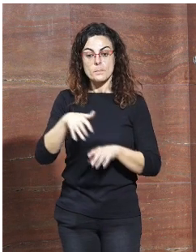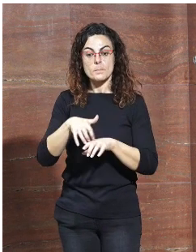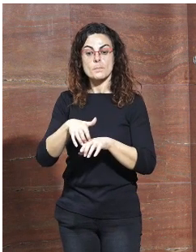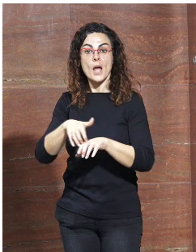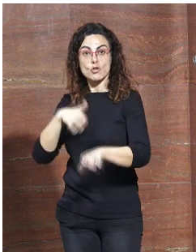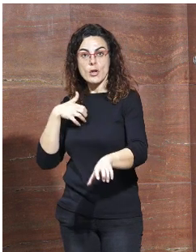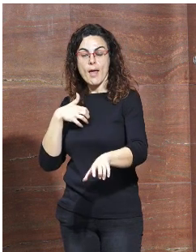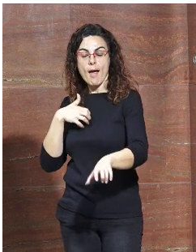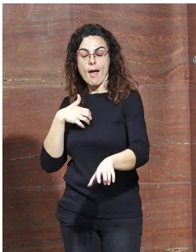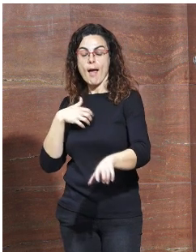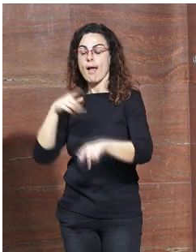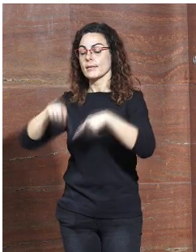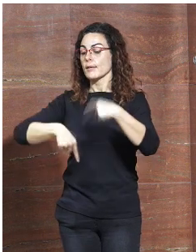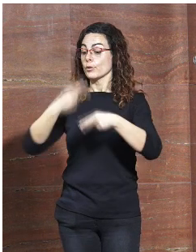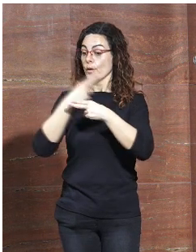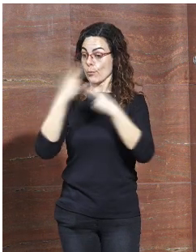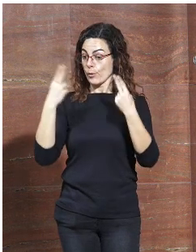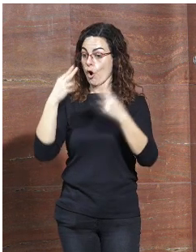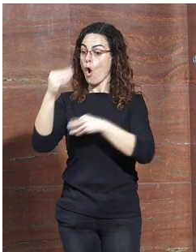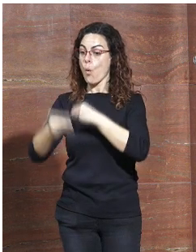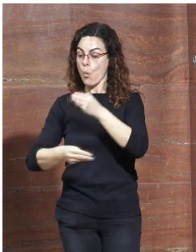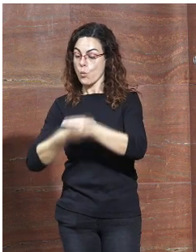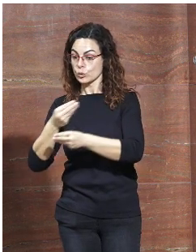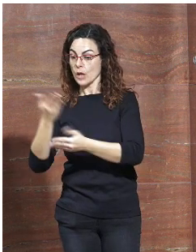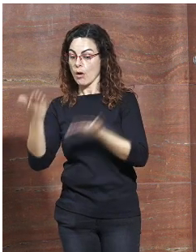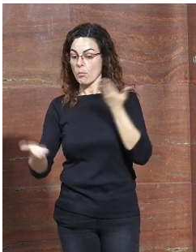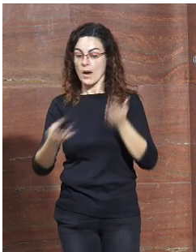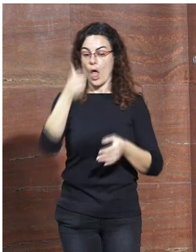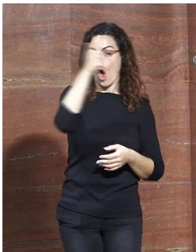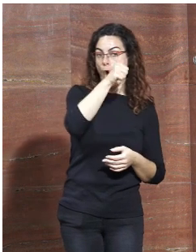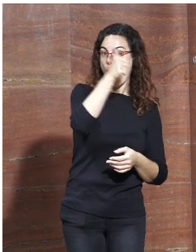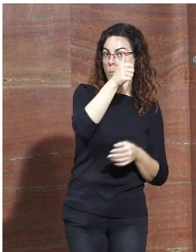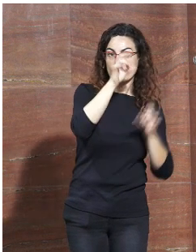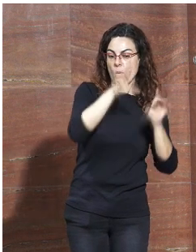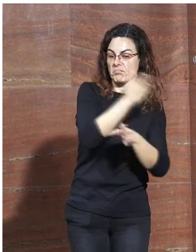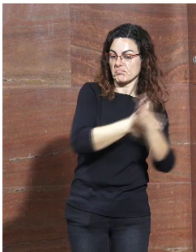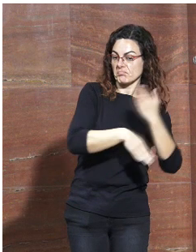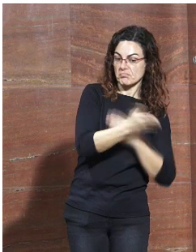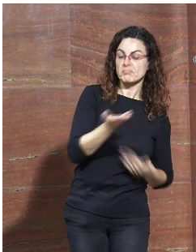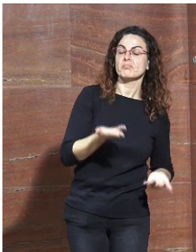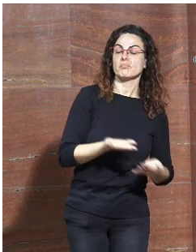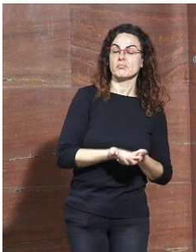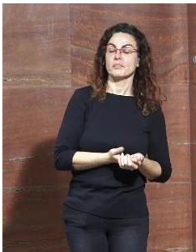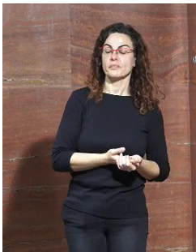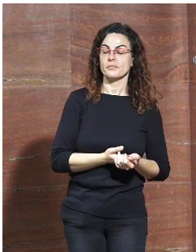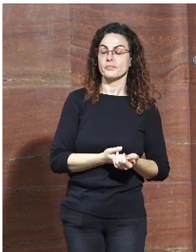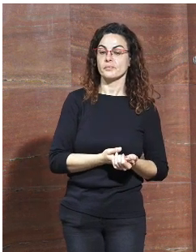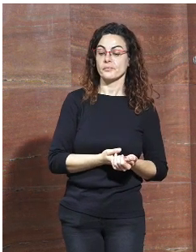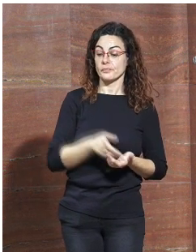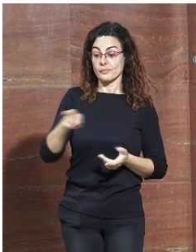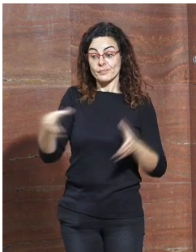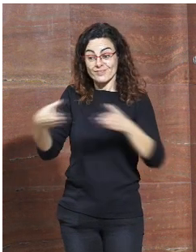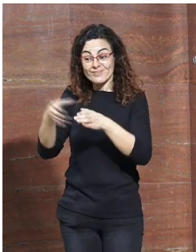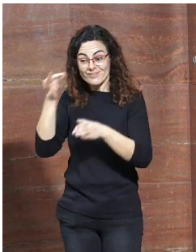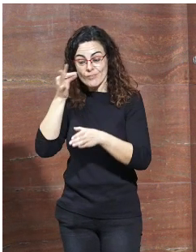transporte público en comparación con sus iguales masculinos, que tienen estas mujeres